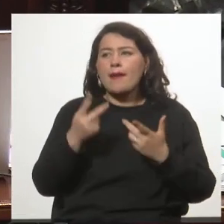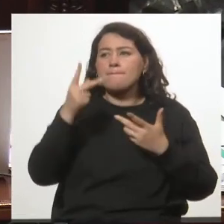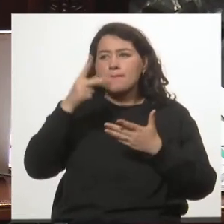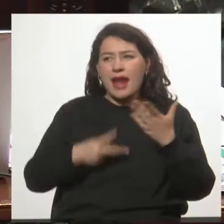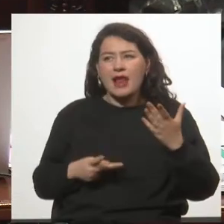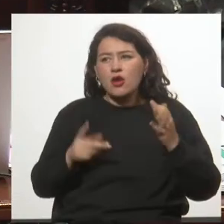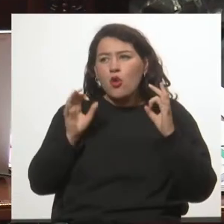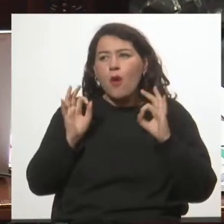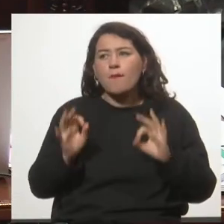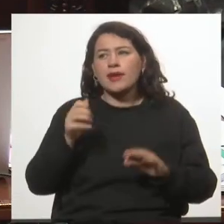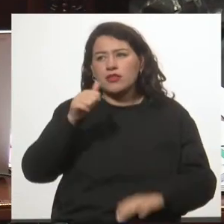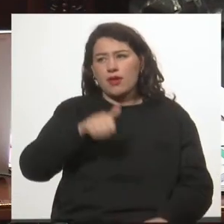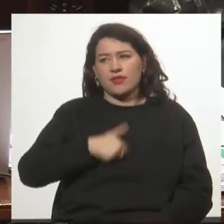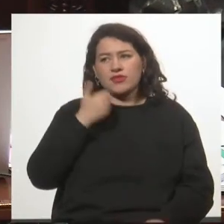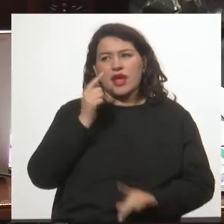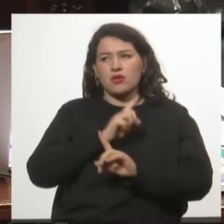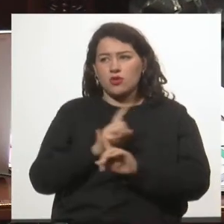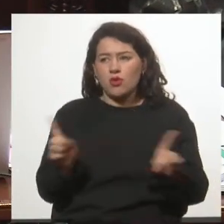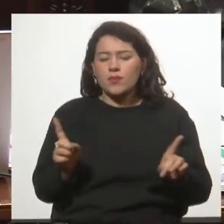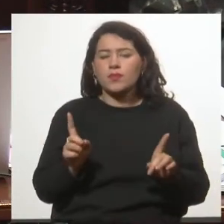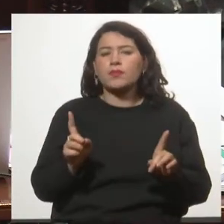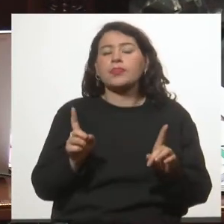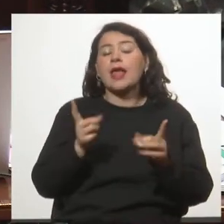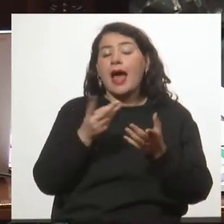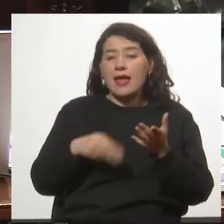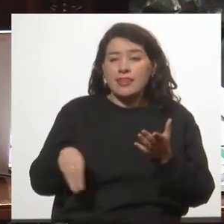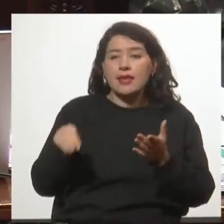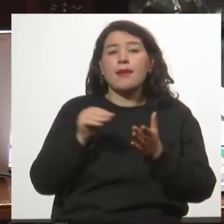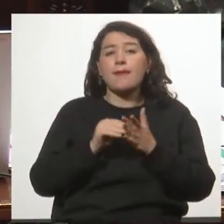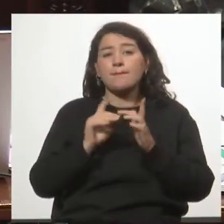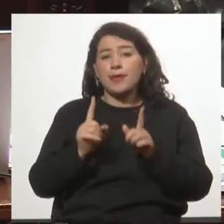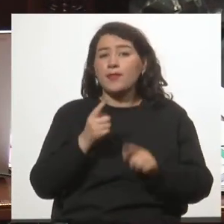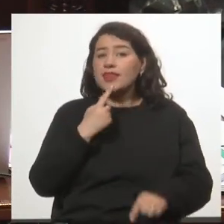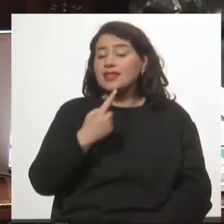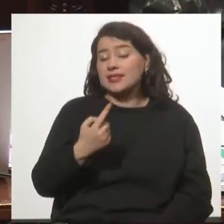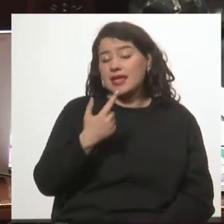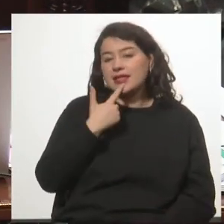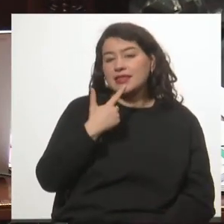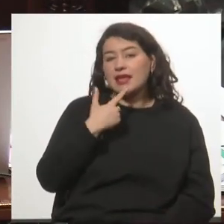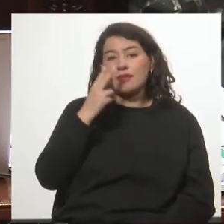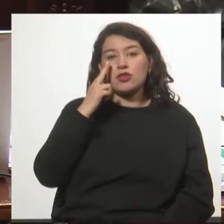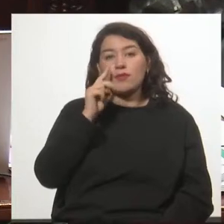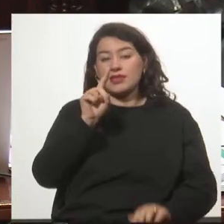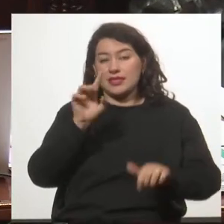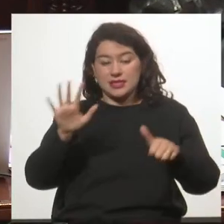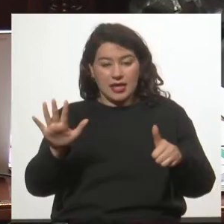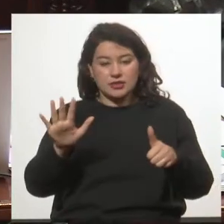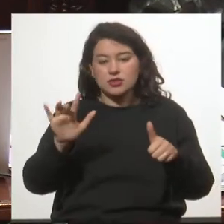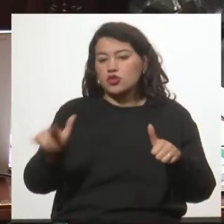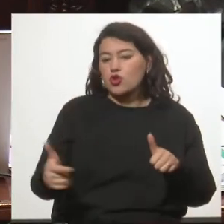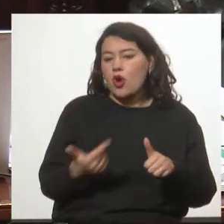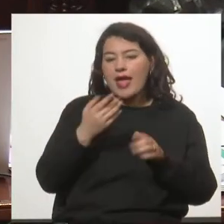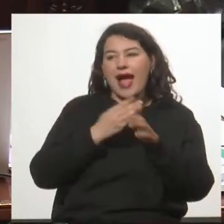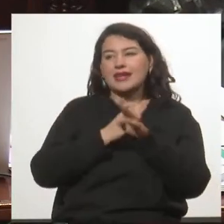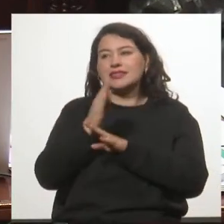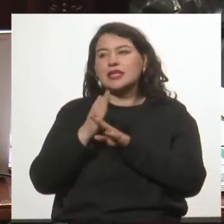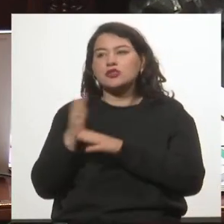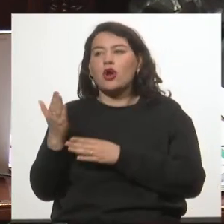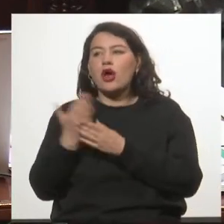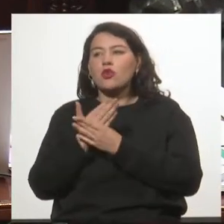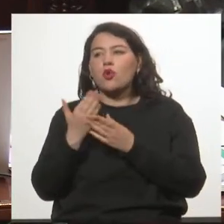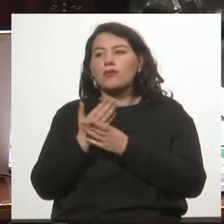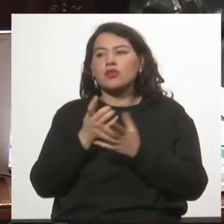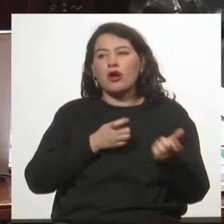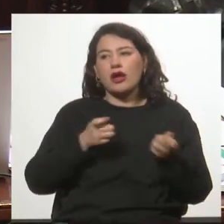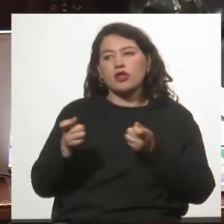totalidad además se vuelve a establecer en septiembre de 2016 que no se tuvo acceso a documentos de